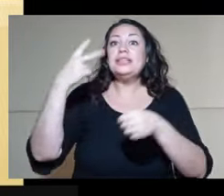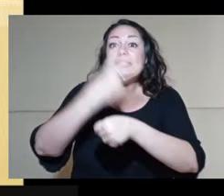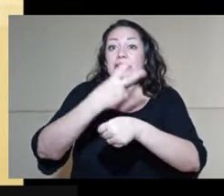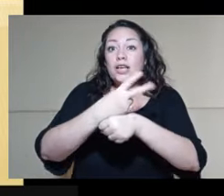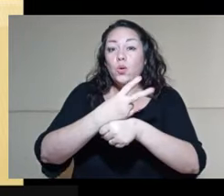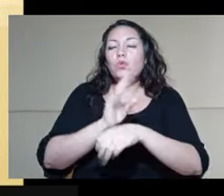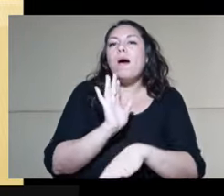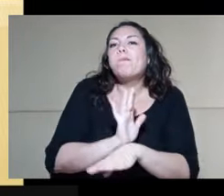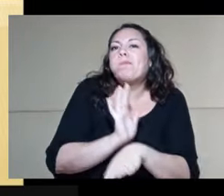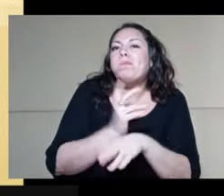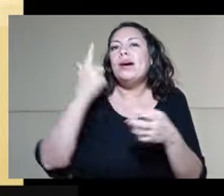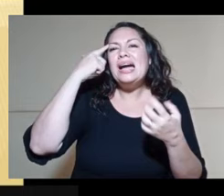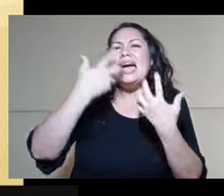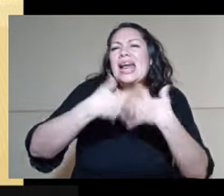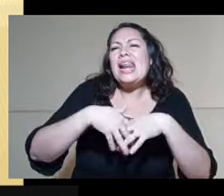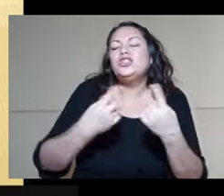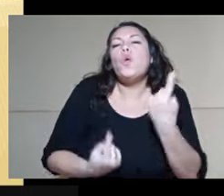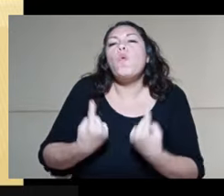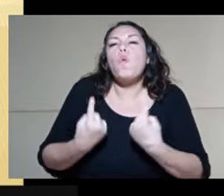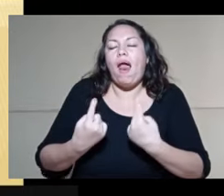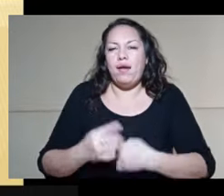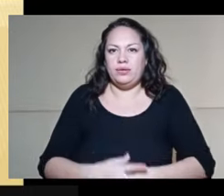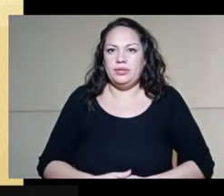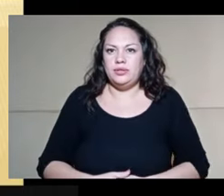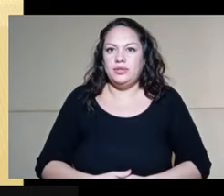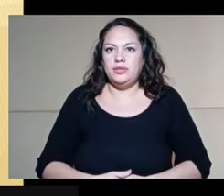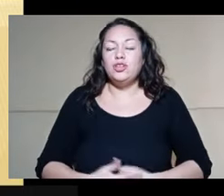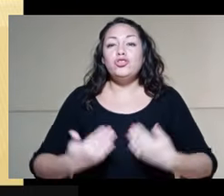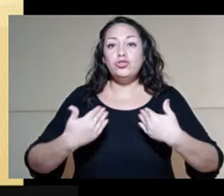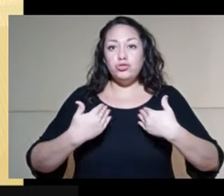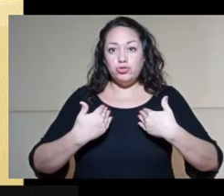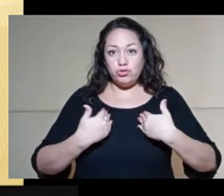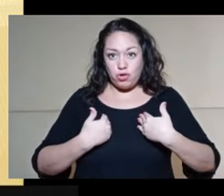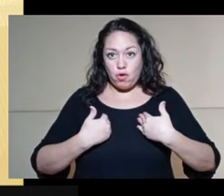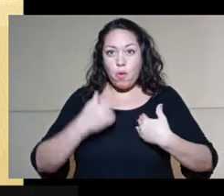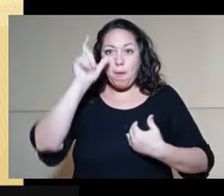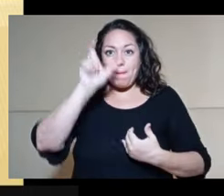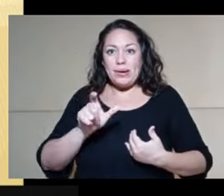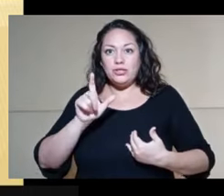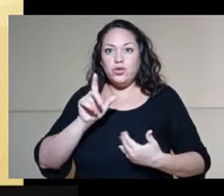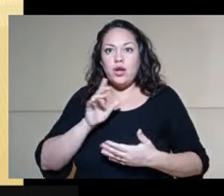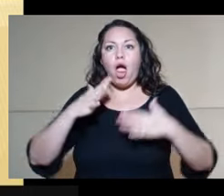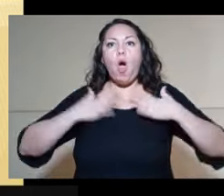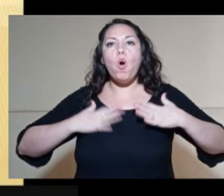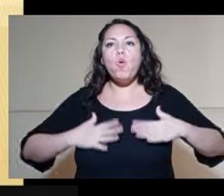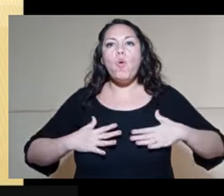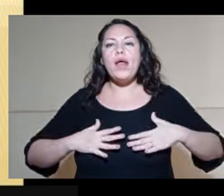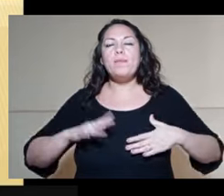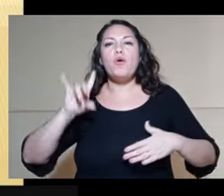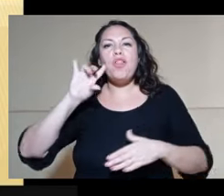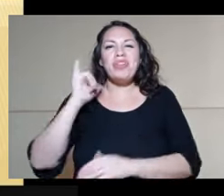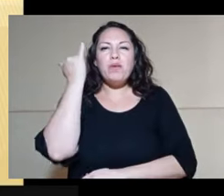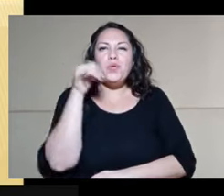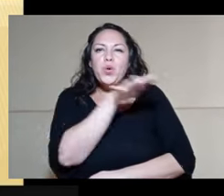tacto. Propiocepción tiene que ver con el poder darnos cuenta de cómo está